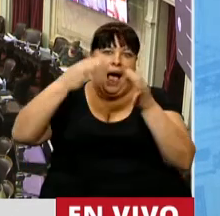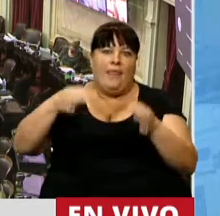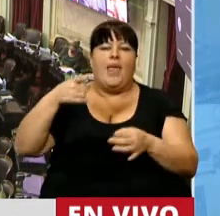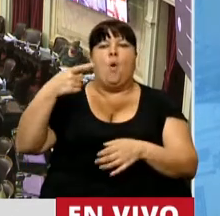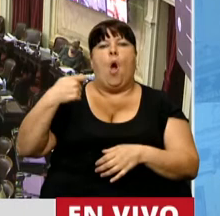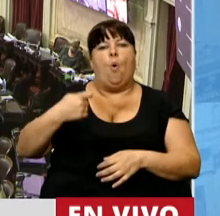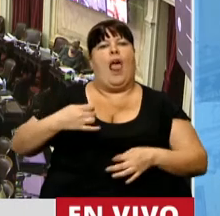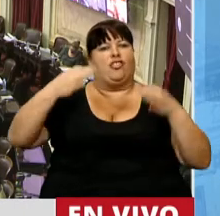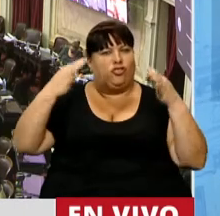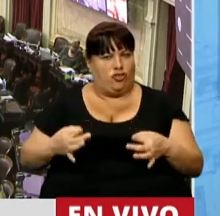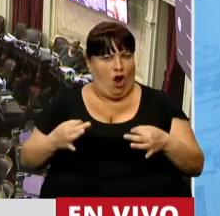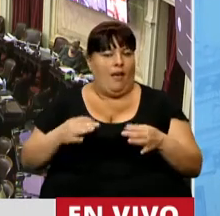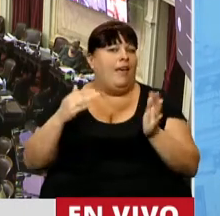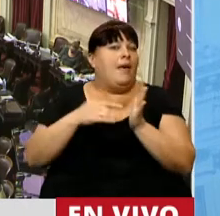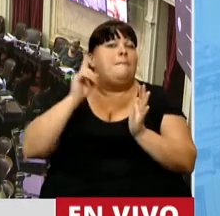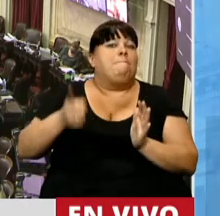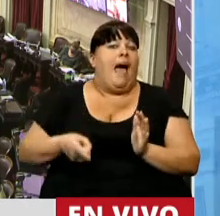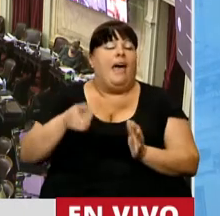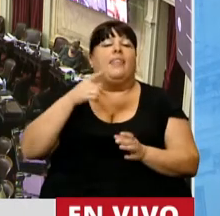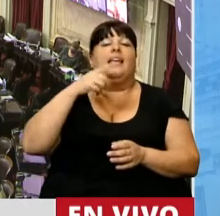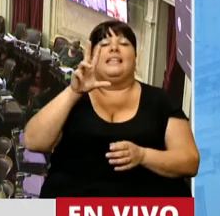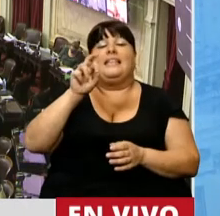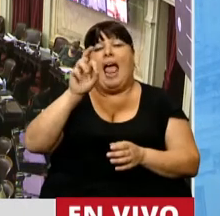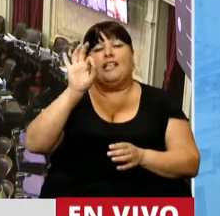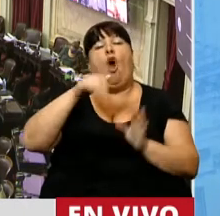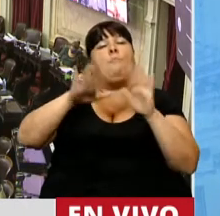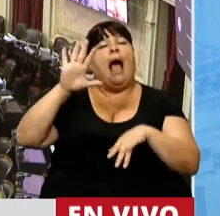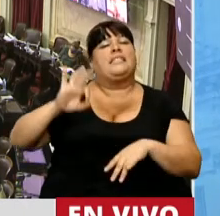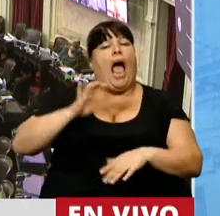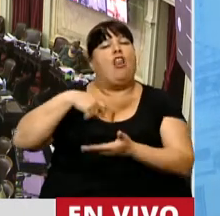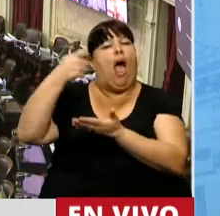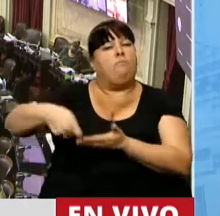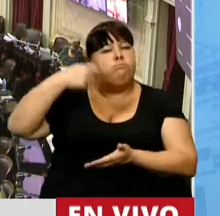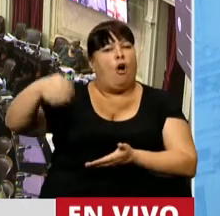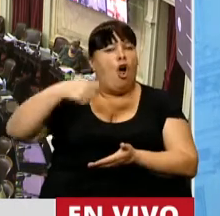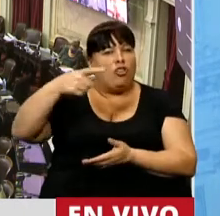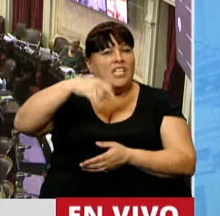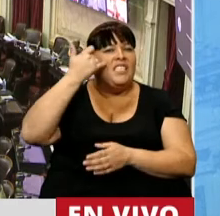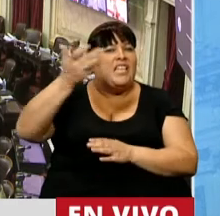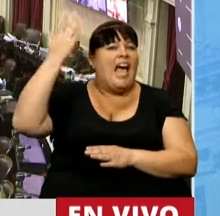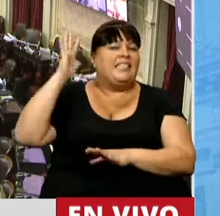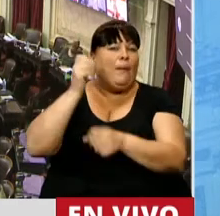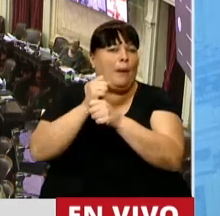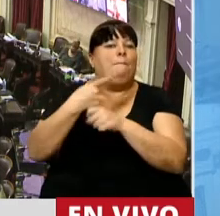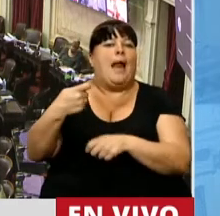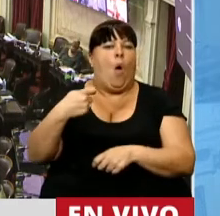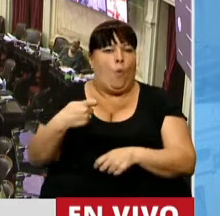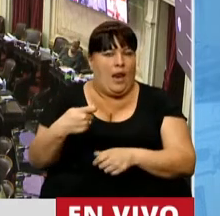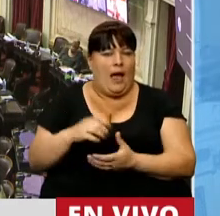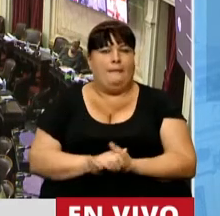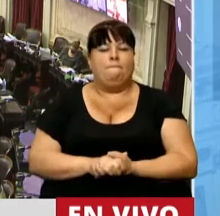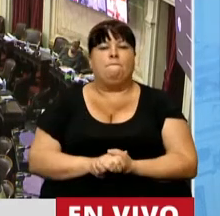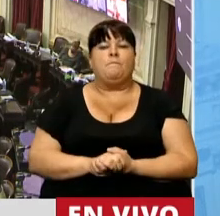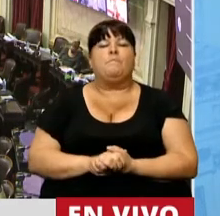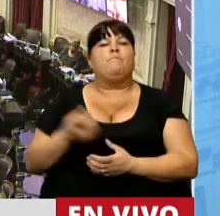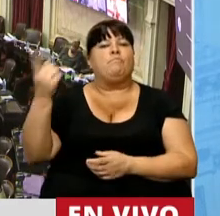digno conforme a los 30 o más años de aportes que realizaron a un sistema jubilatorio que